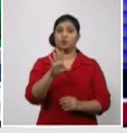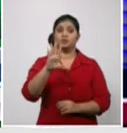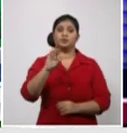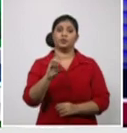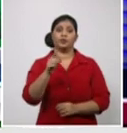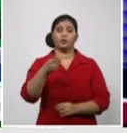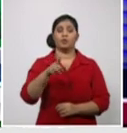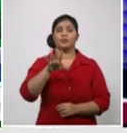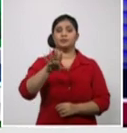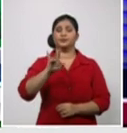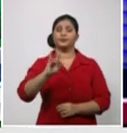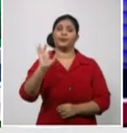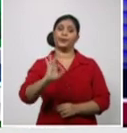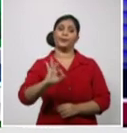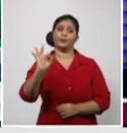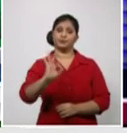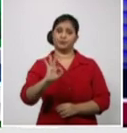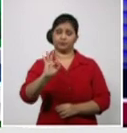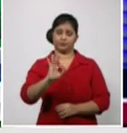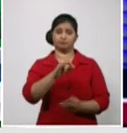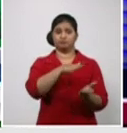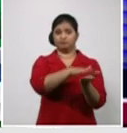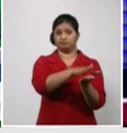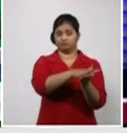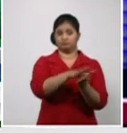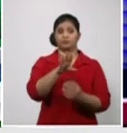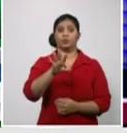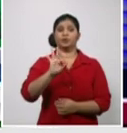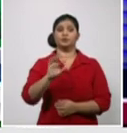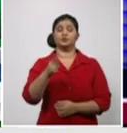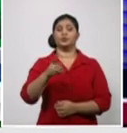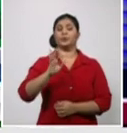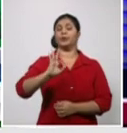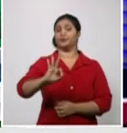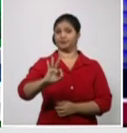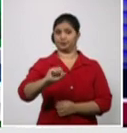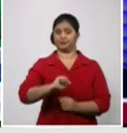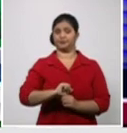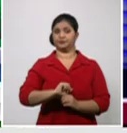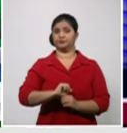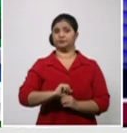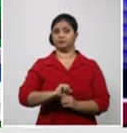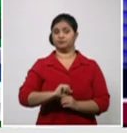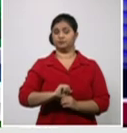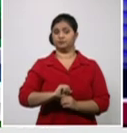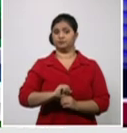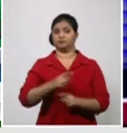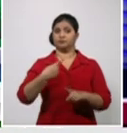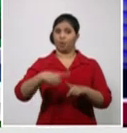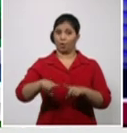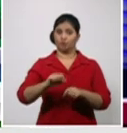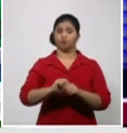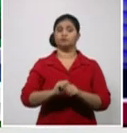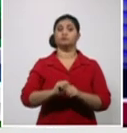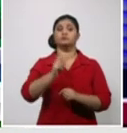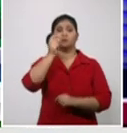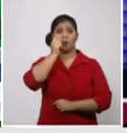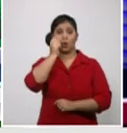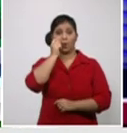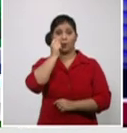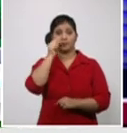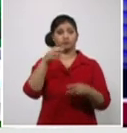50,59%, en el acumulado el 48,8%, y en el acumulado, el del sexo masculino,